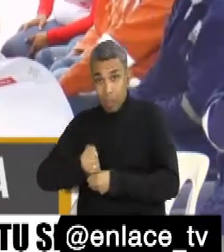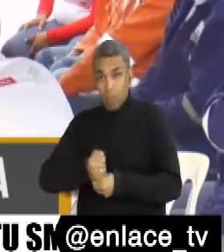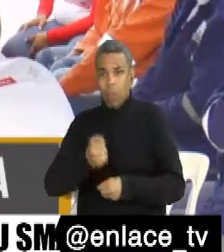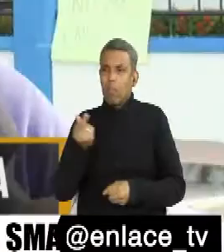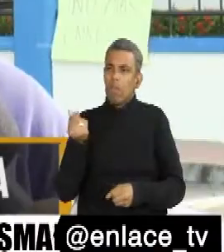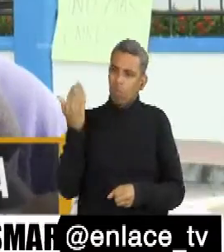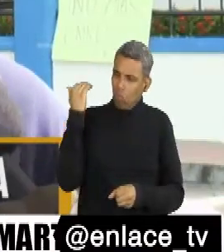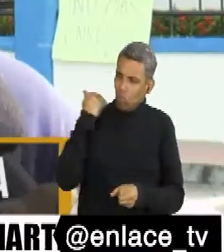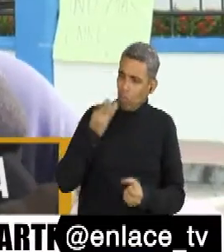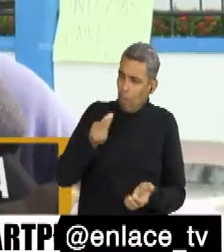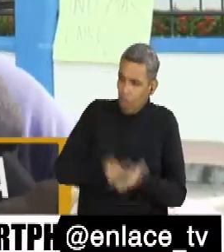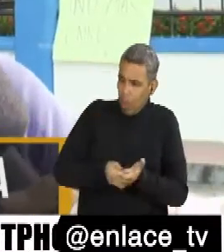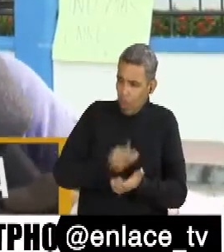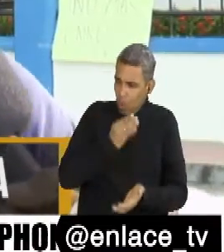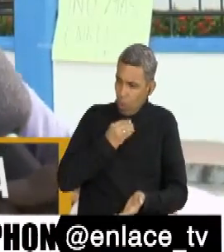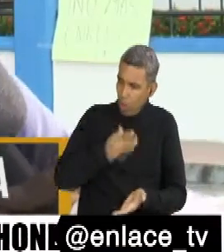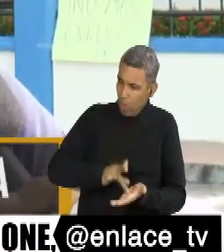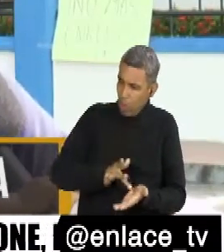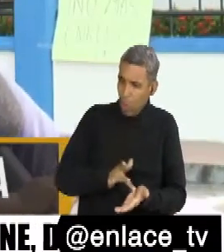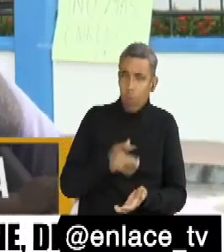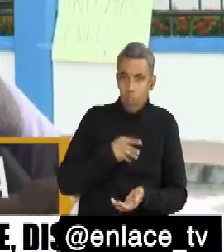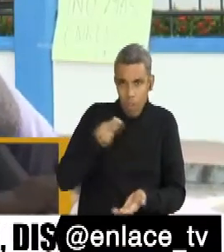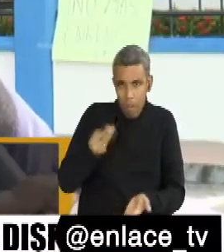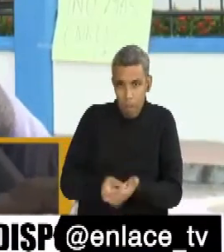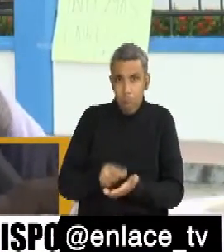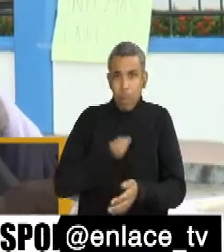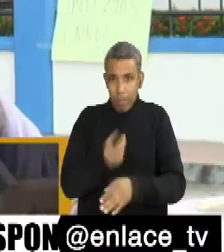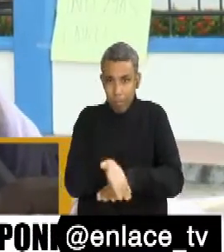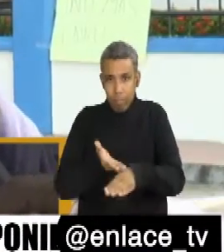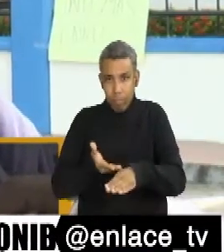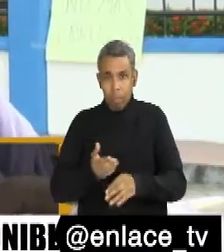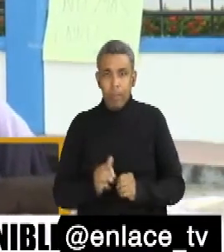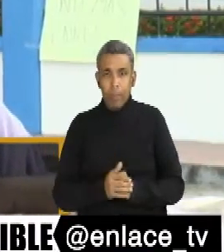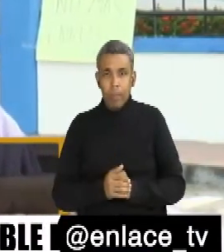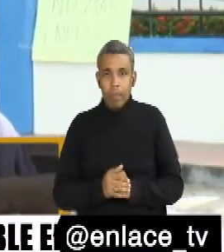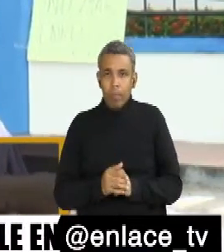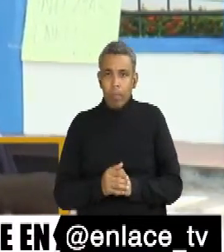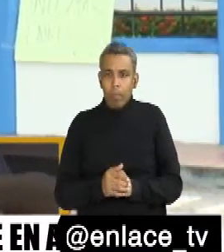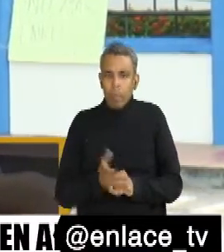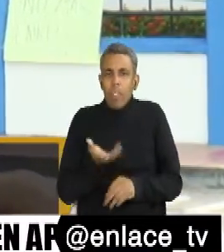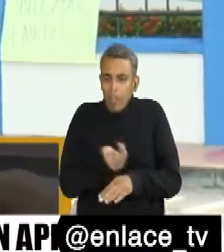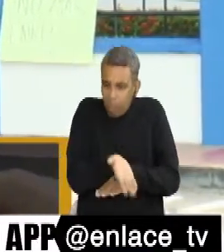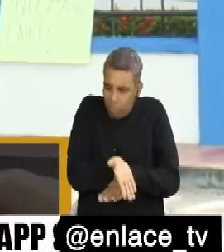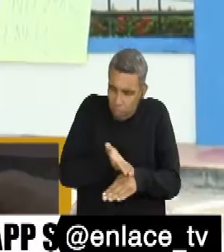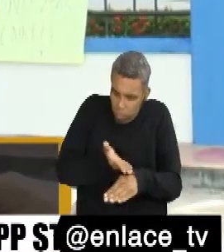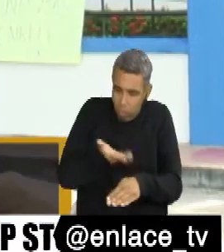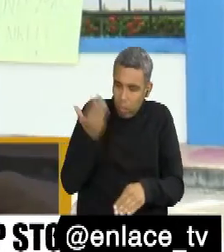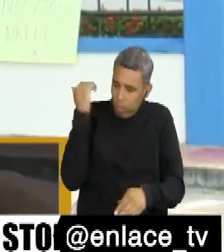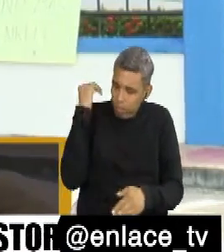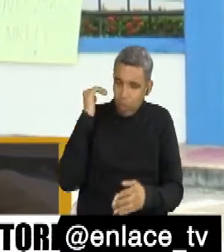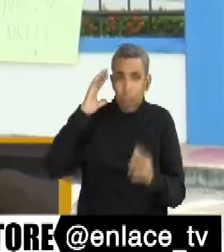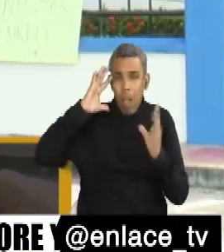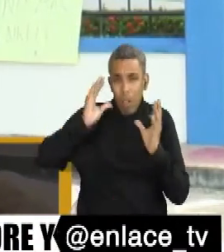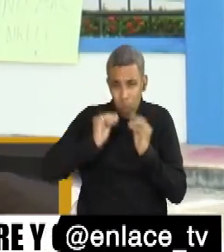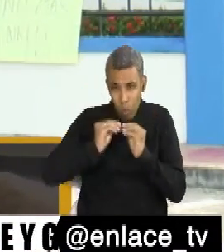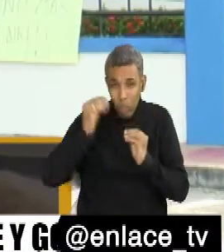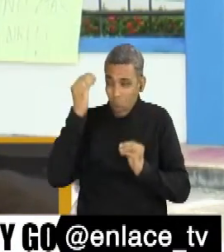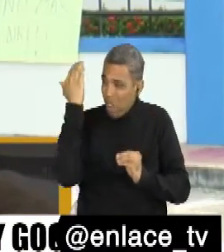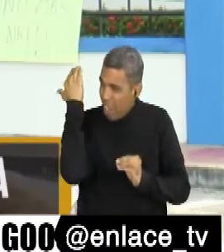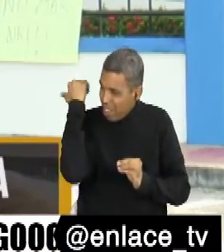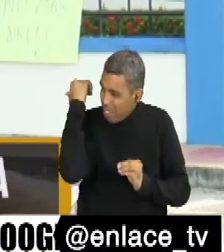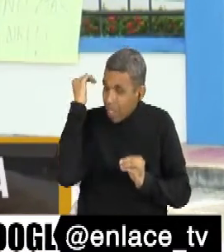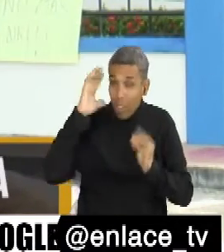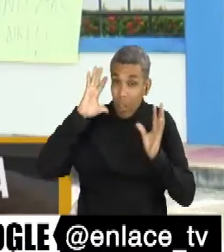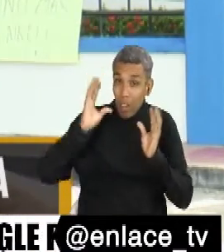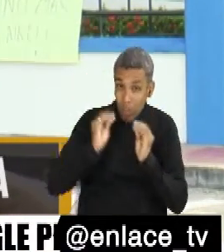salarios atrasados. Pero no hemos tomado las instalaciones de Cor Magdalena el día de hoy, ya que en el día de ayer se venció un acuerdo, una conciliación que se hizo